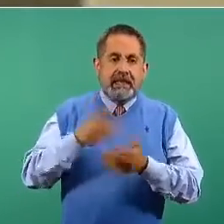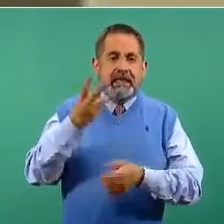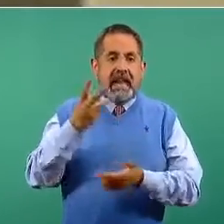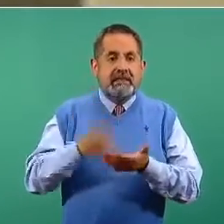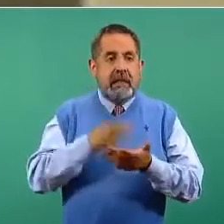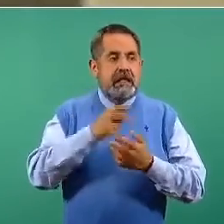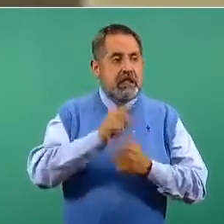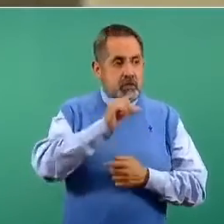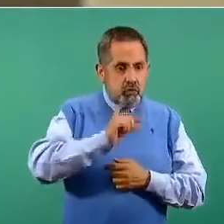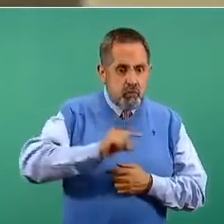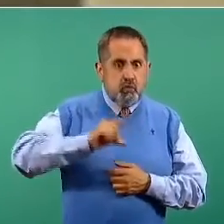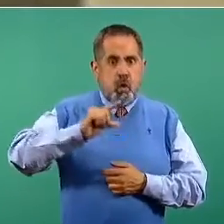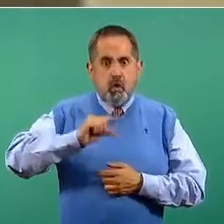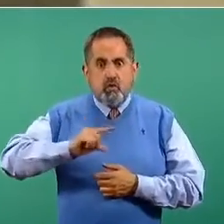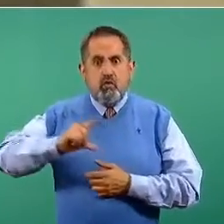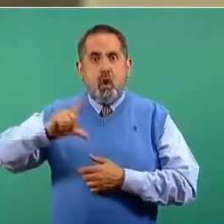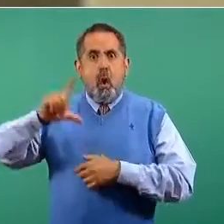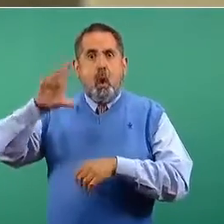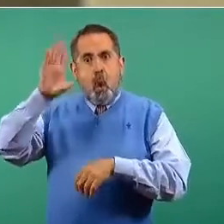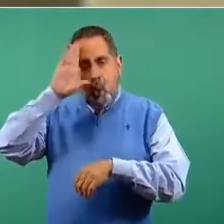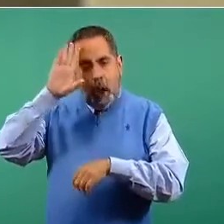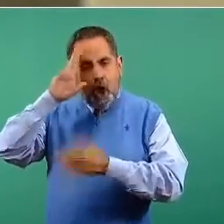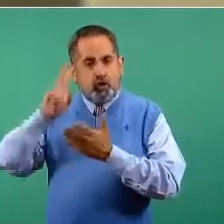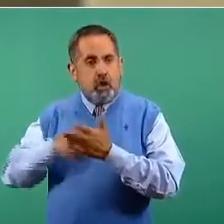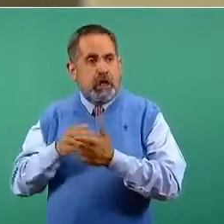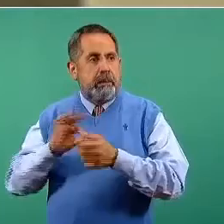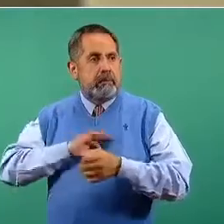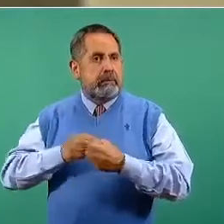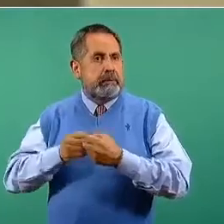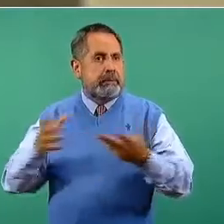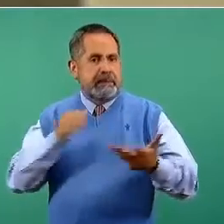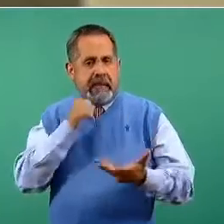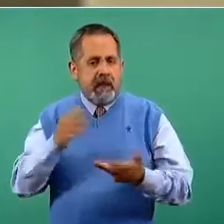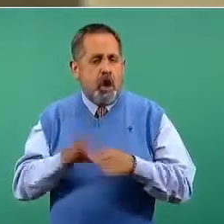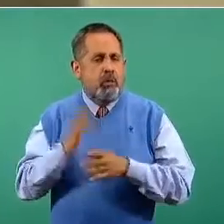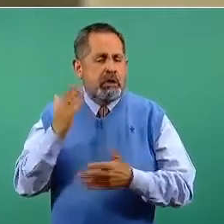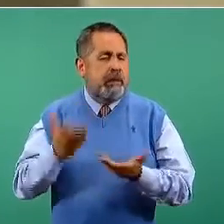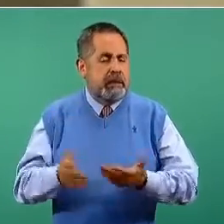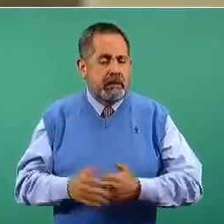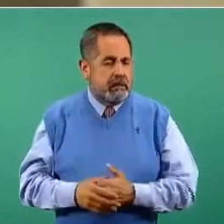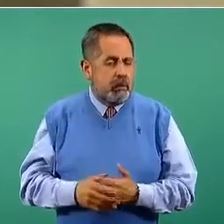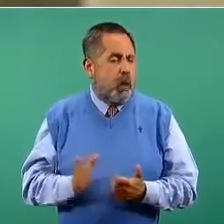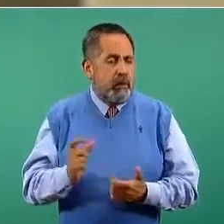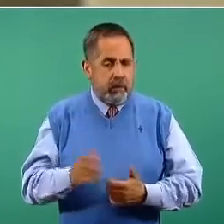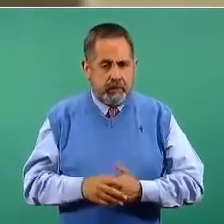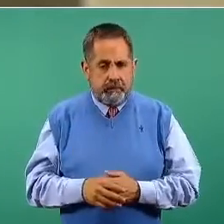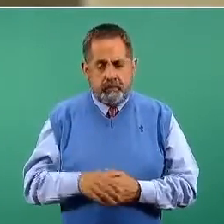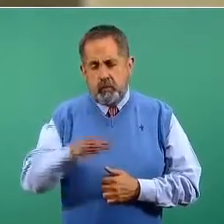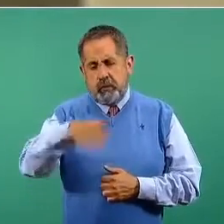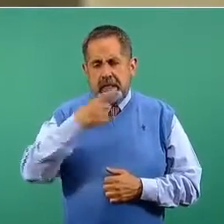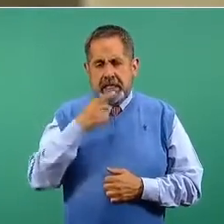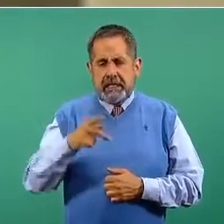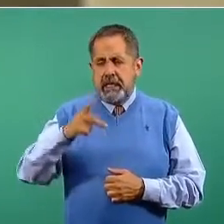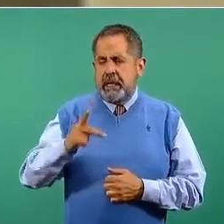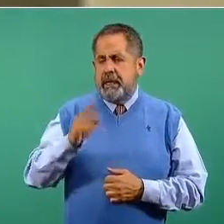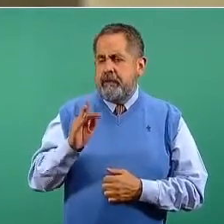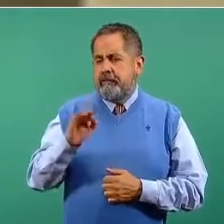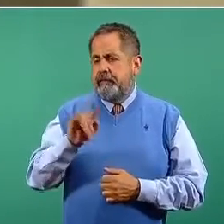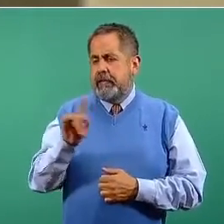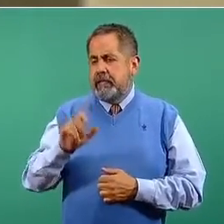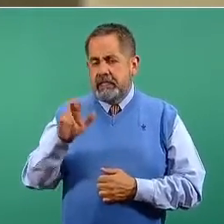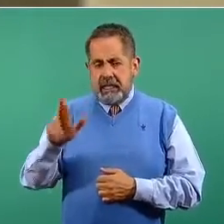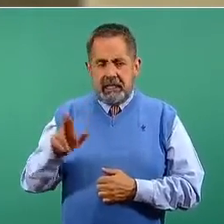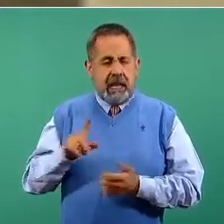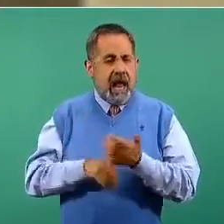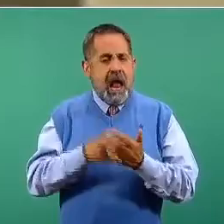tercera ola? Lo segundo es, ha dicho usted, ha comentado sobre la vacuna de Pfizer, que las personas